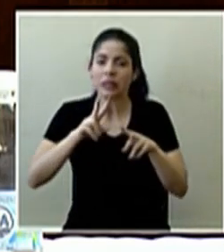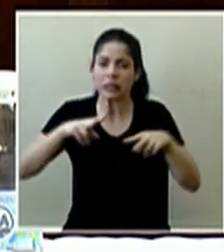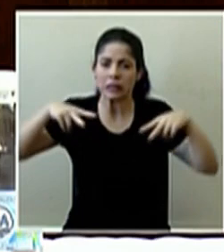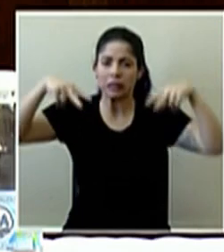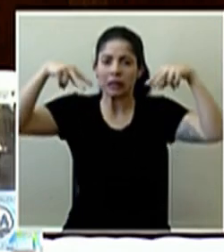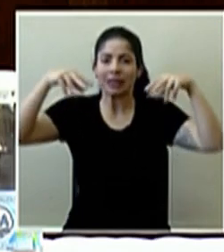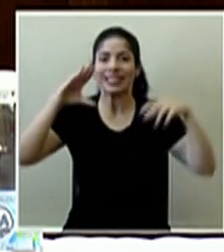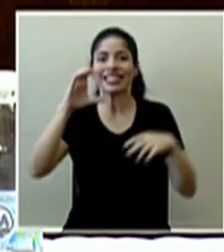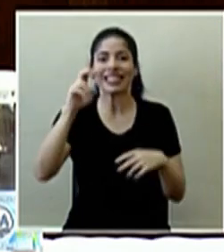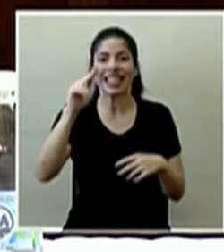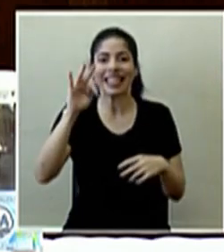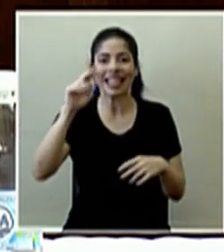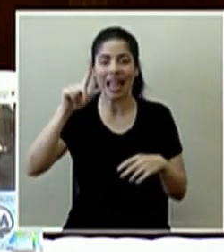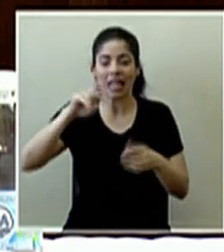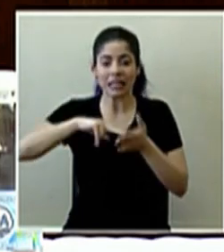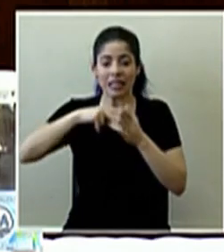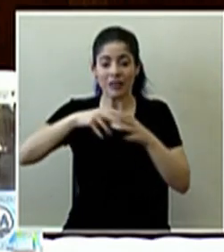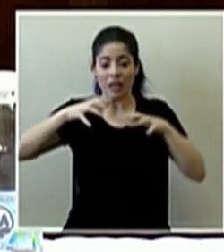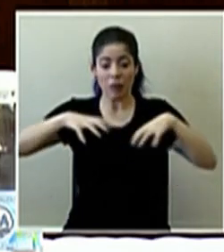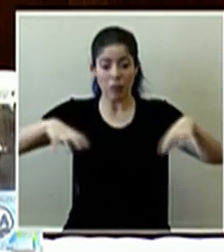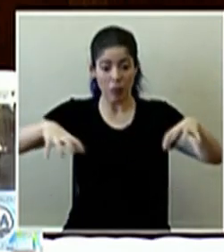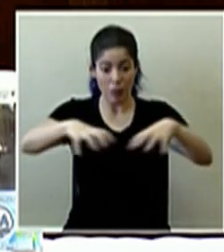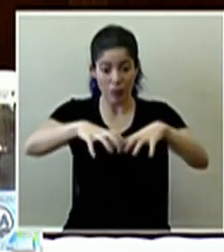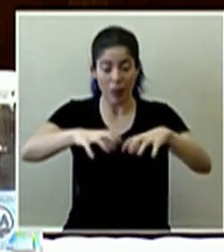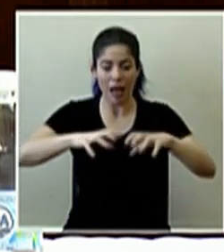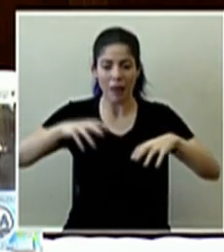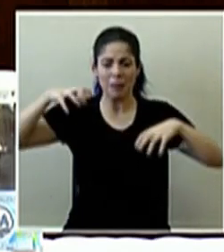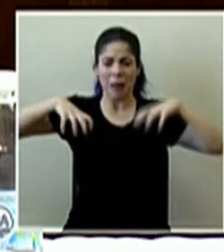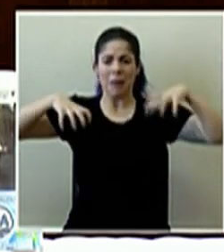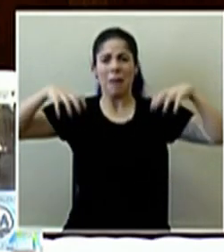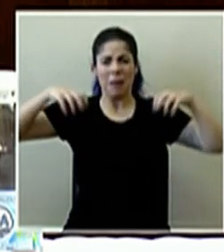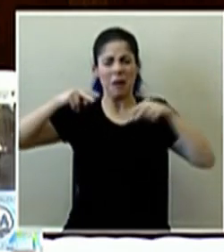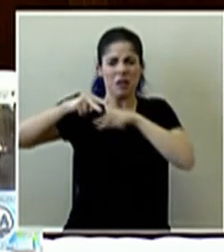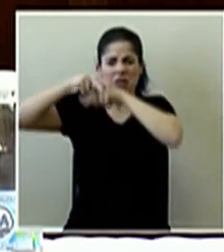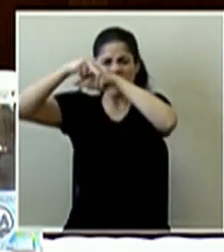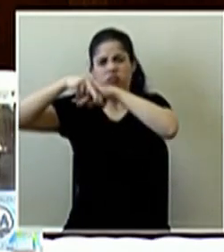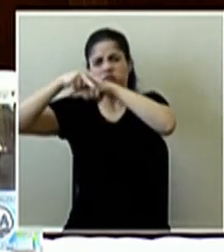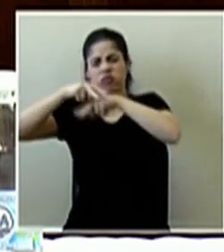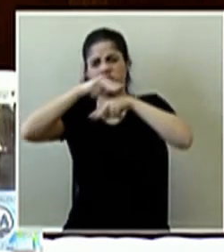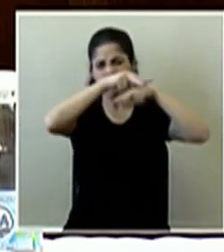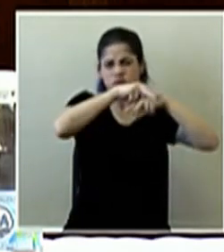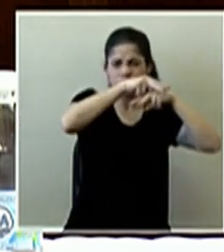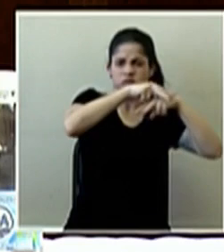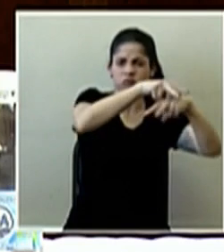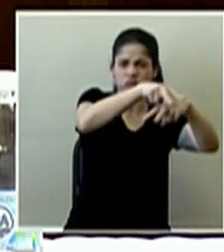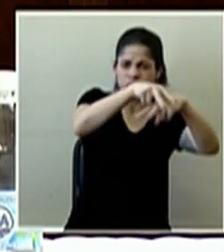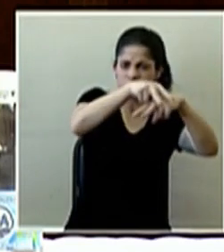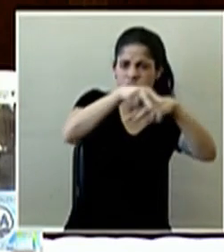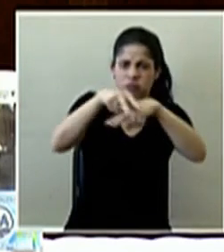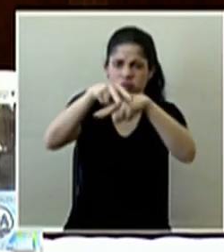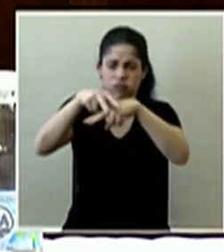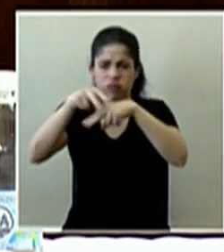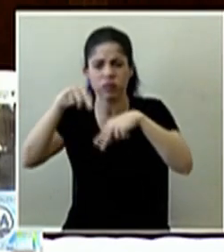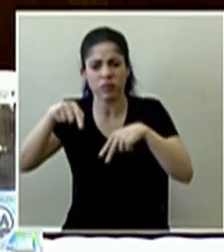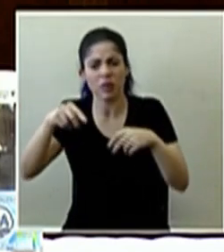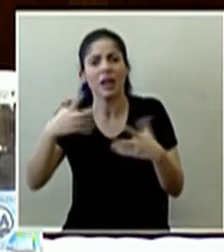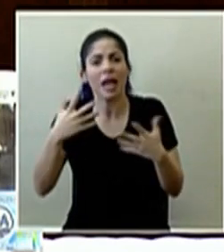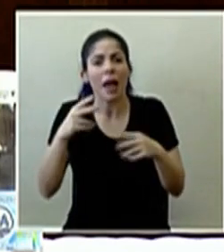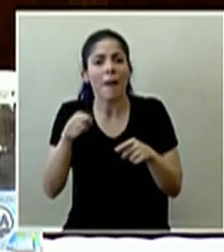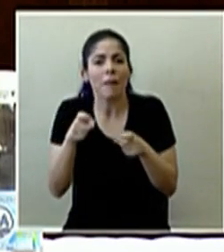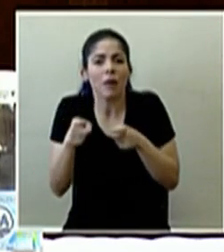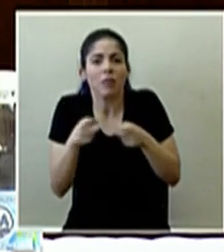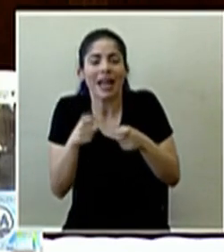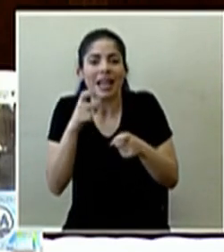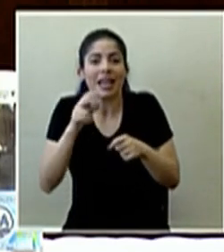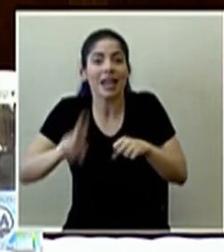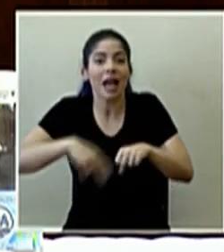en todos los sitios a nivel nacional, es decir, 18 sitios centinela están siendo en este momento monitoreados